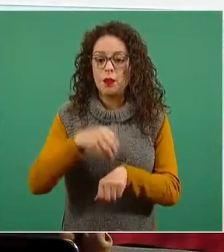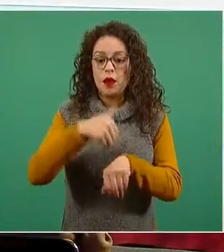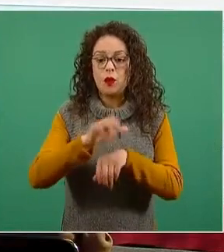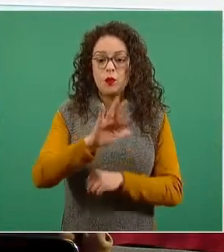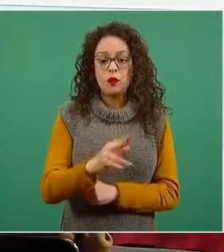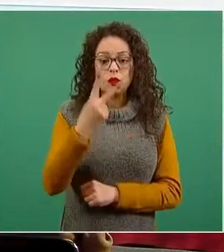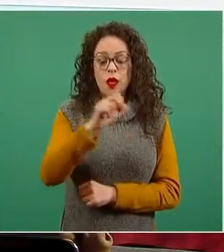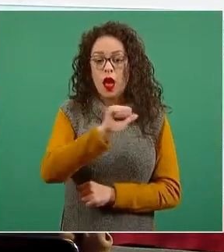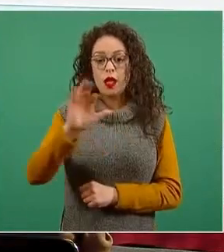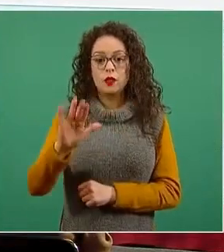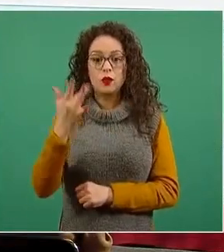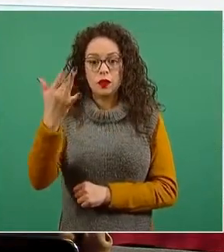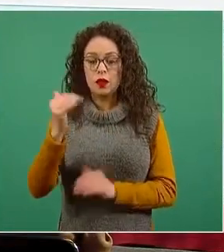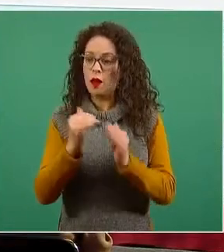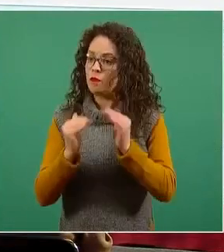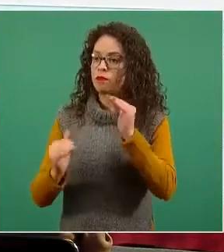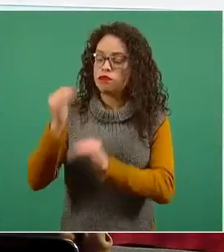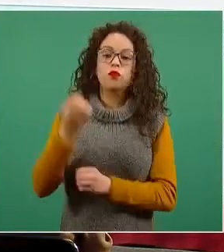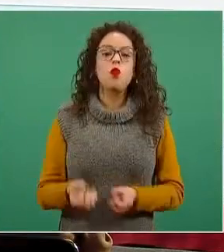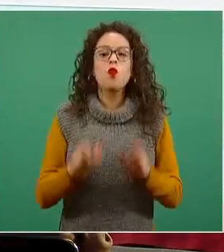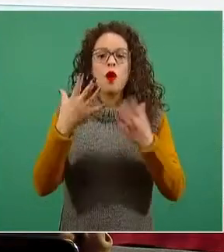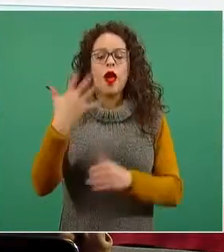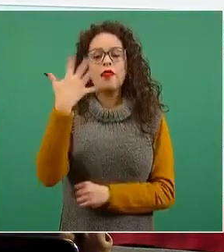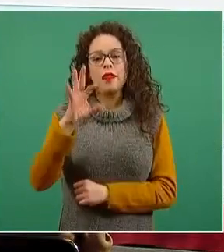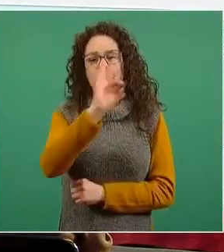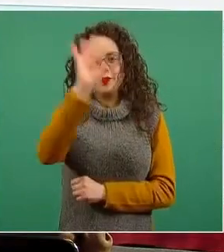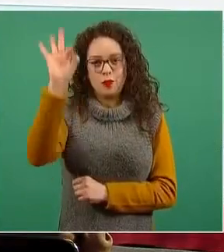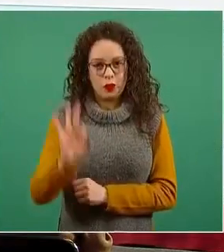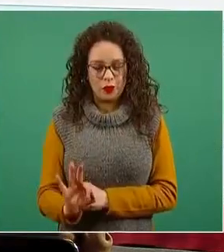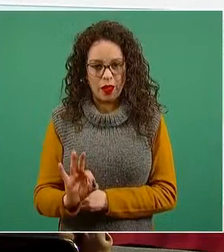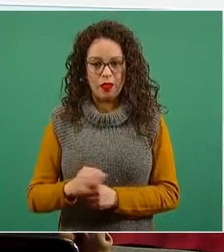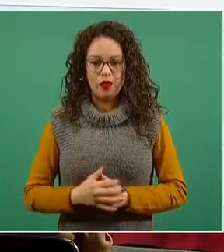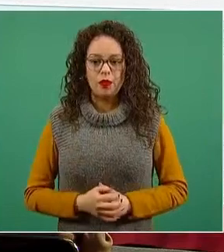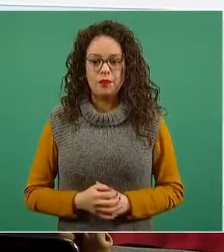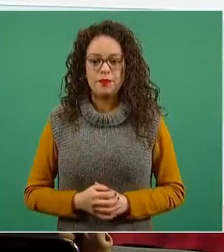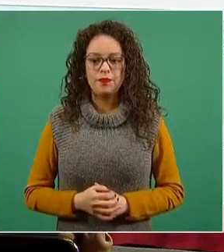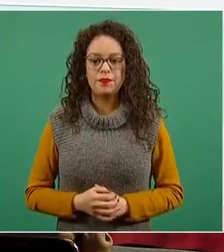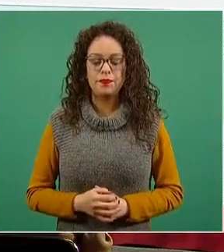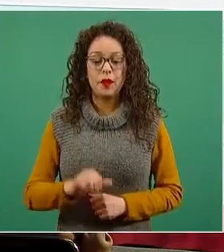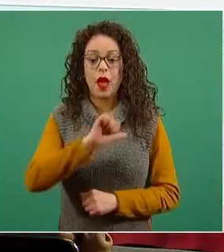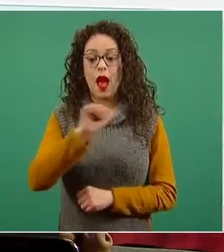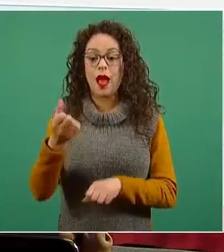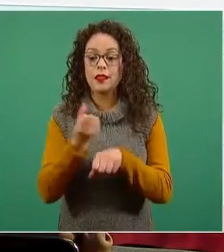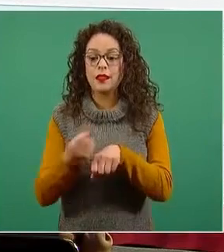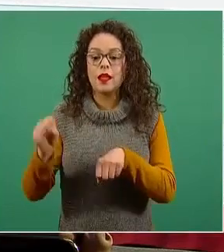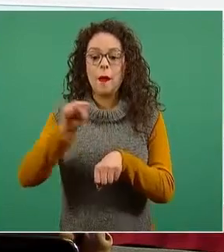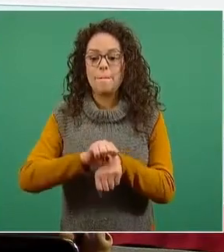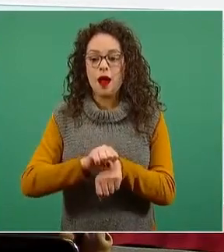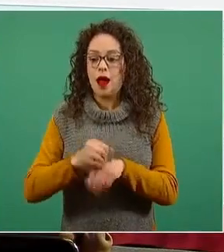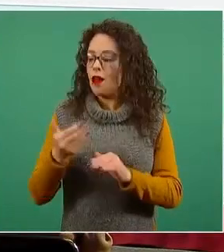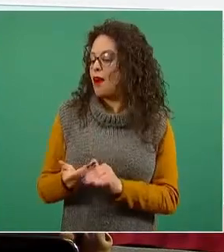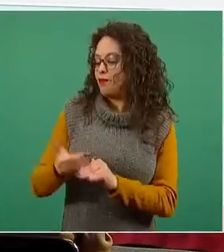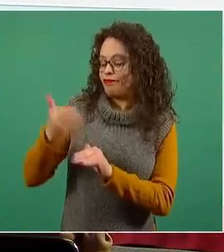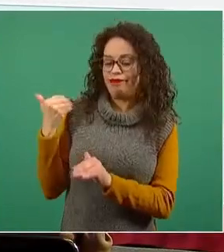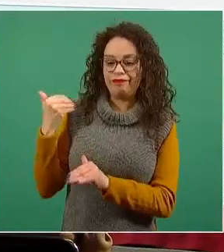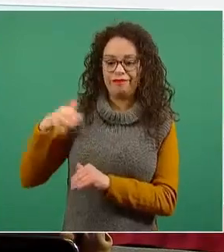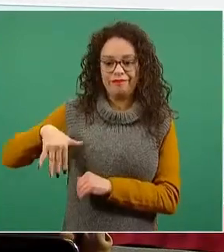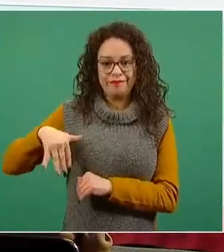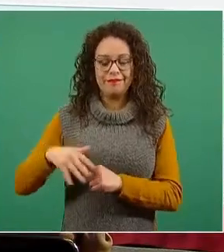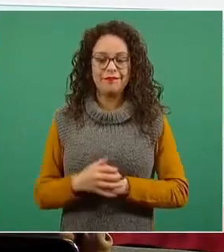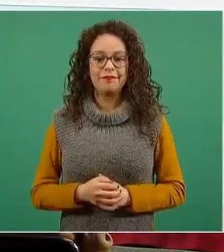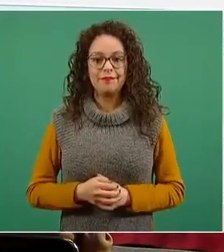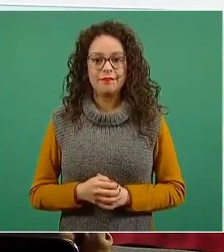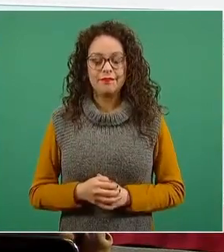incremento del 10% sobre la semana inmediata anterior y